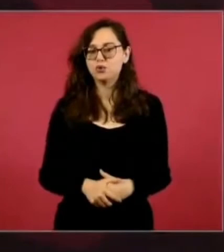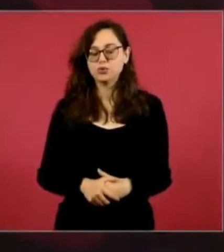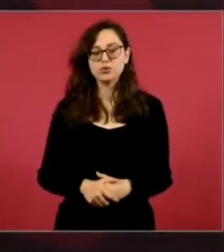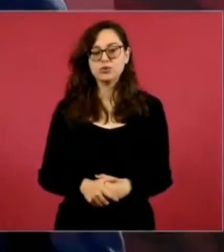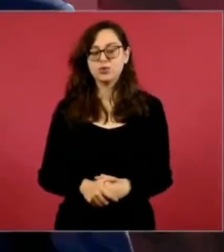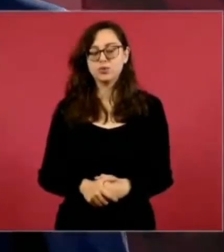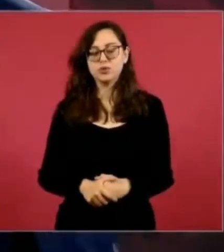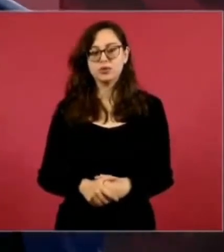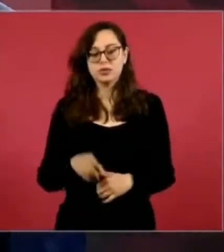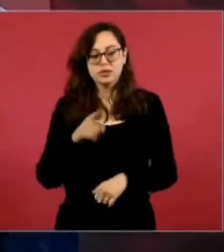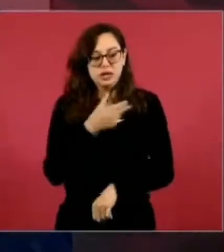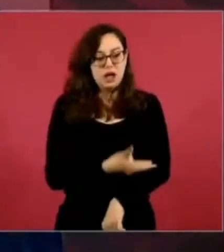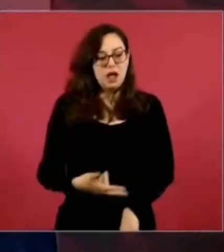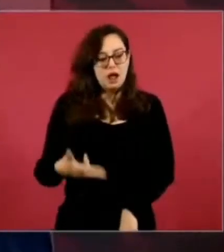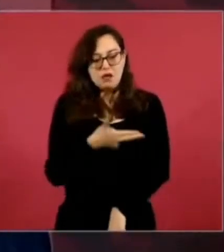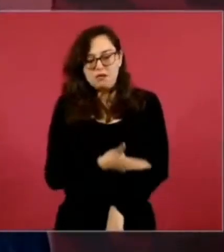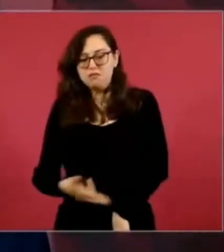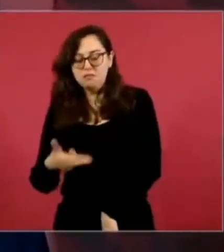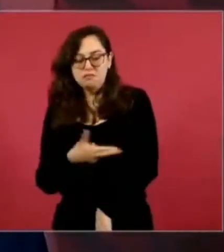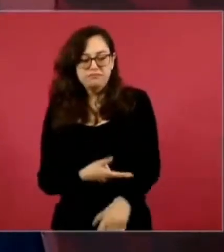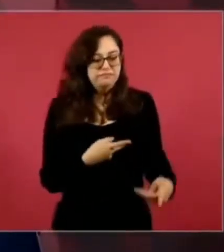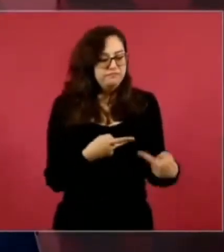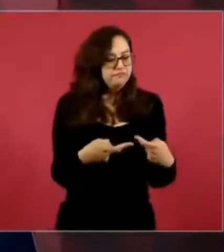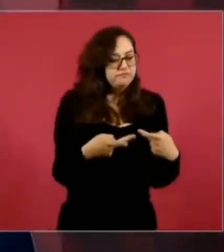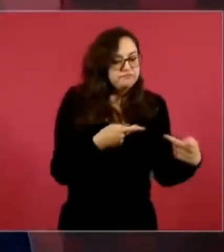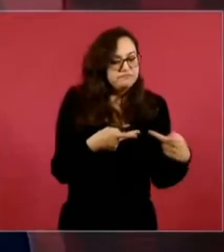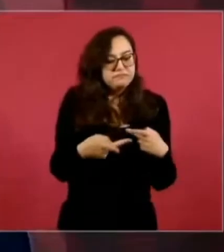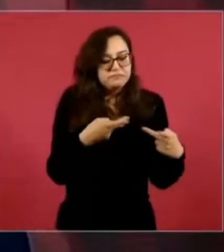el golpe de Estado